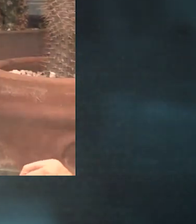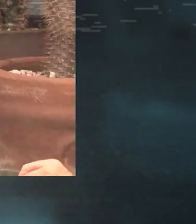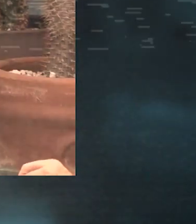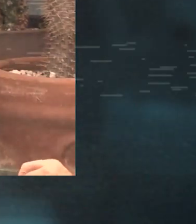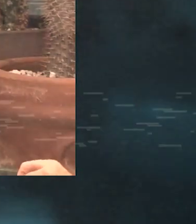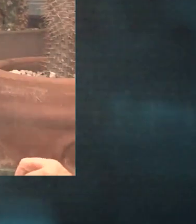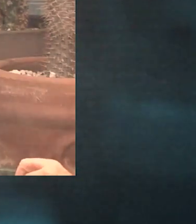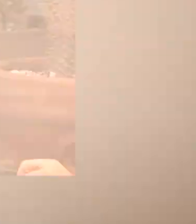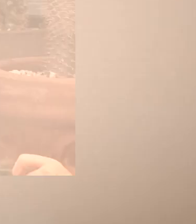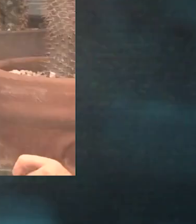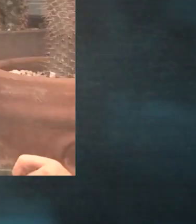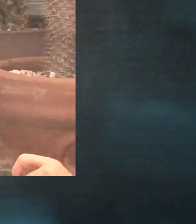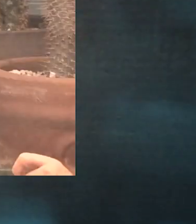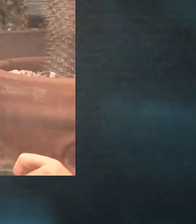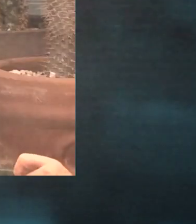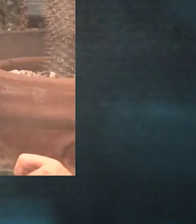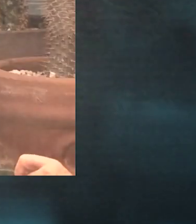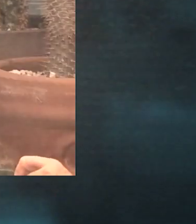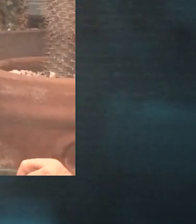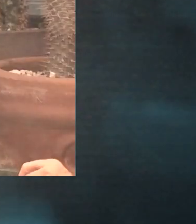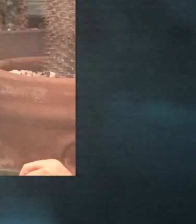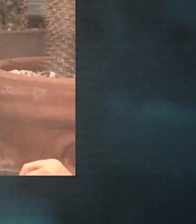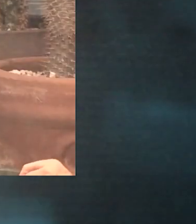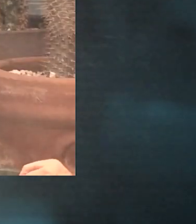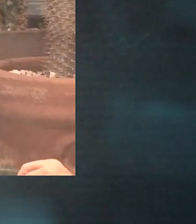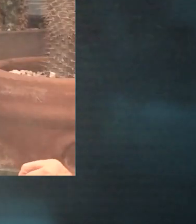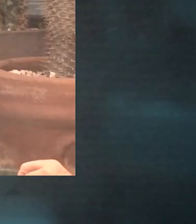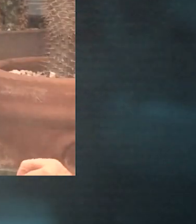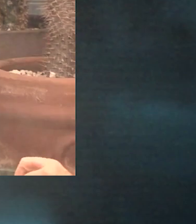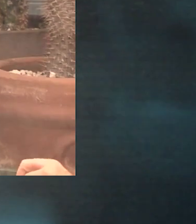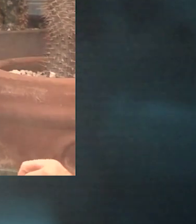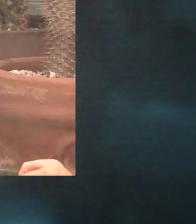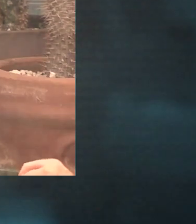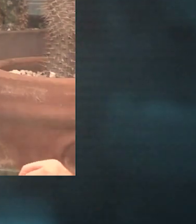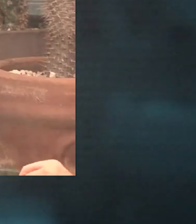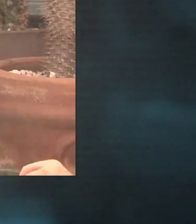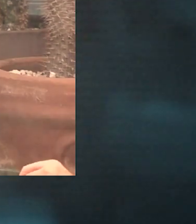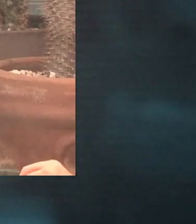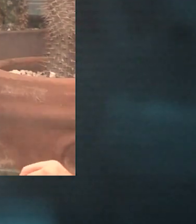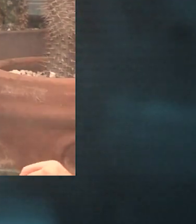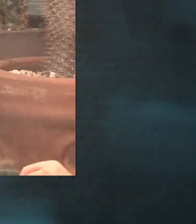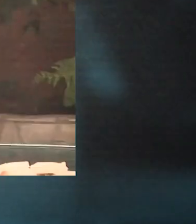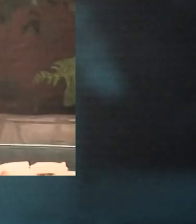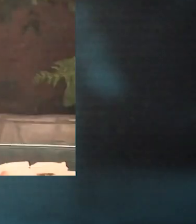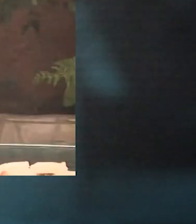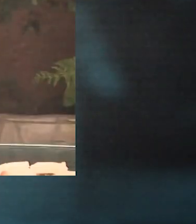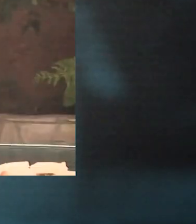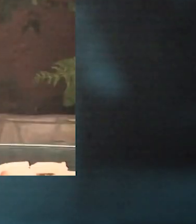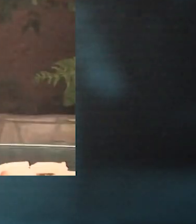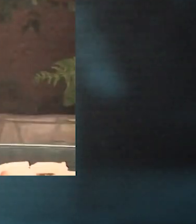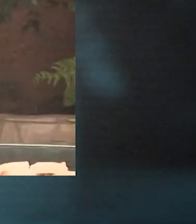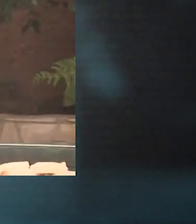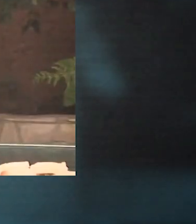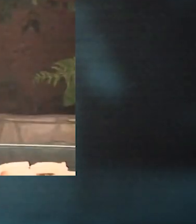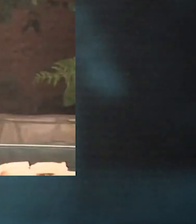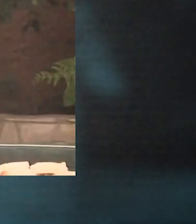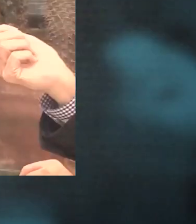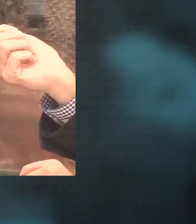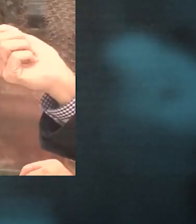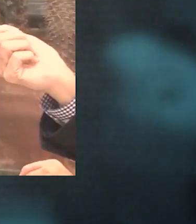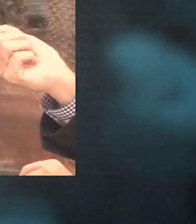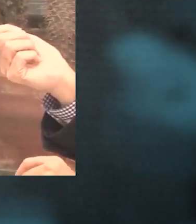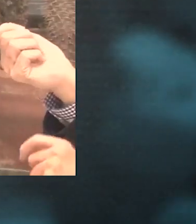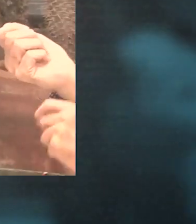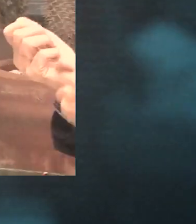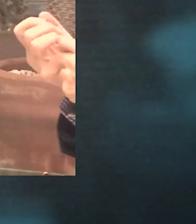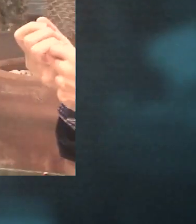actividades del nuevo aeropuerto. ¿Viste que llevaron a los jóvenes a andar en bicicleta por el aeropuerto? Ah, sí, no, bueno, ¿qué toma cosa? Una.